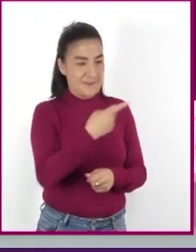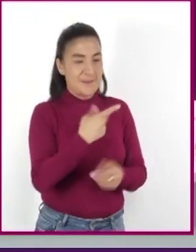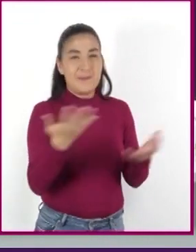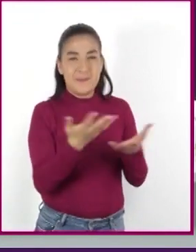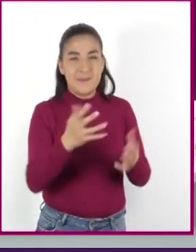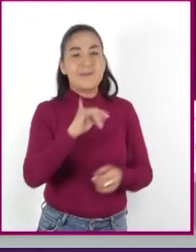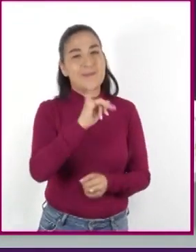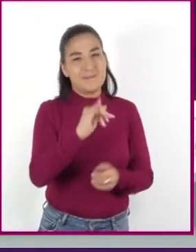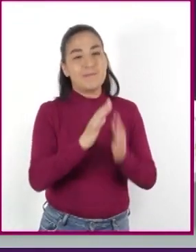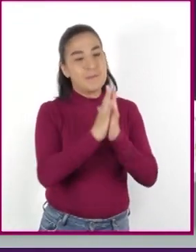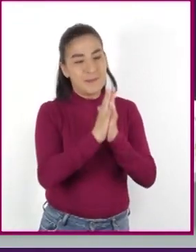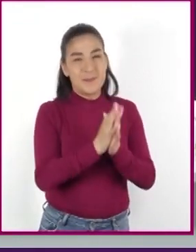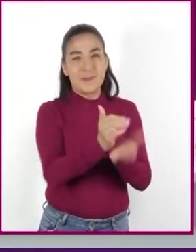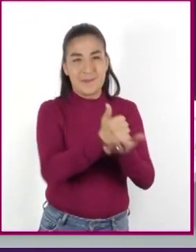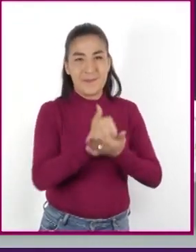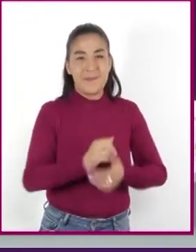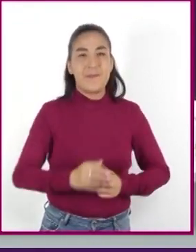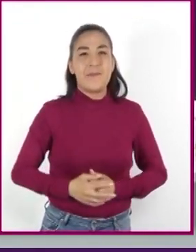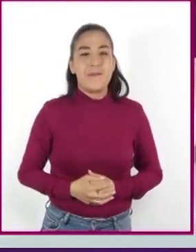Claro que sí, maestro.